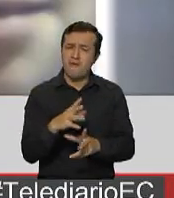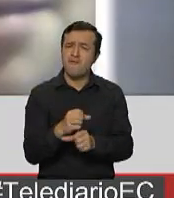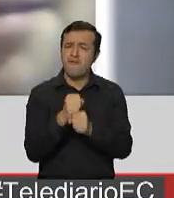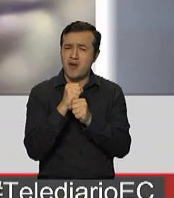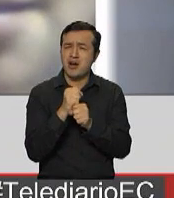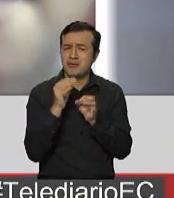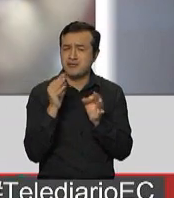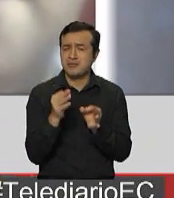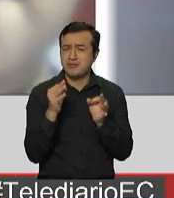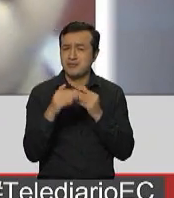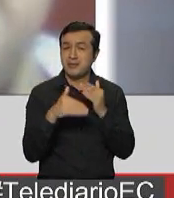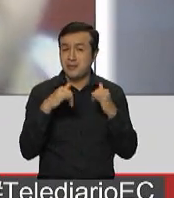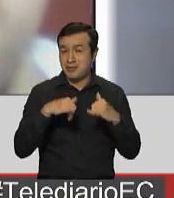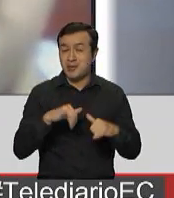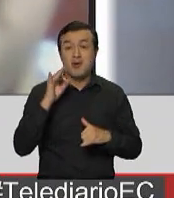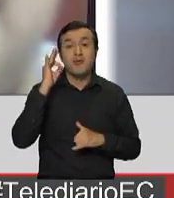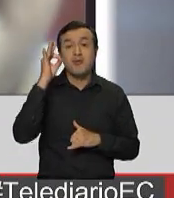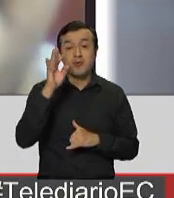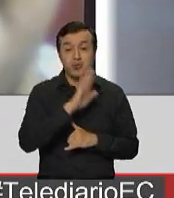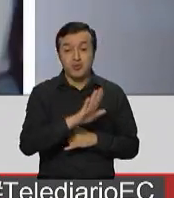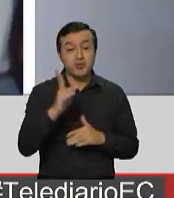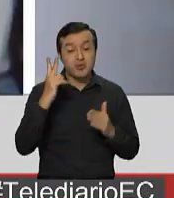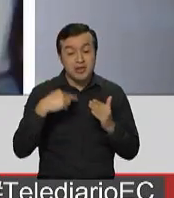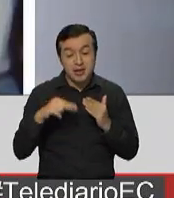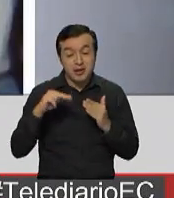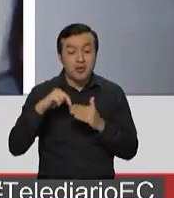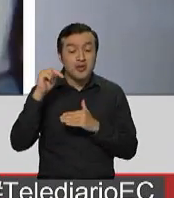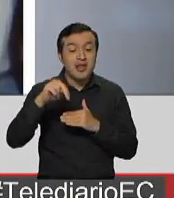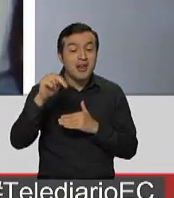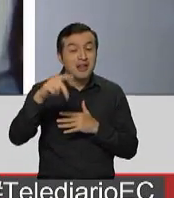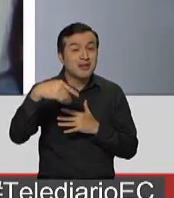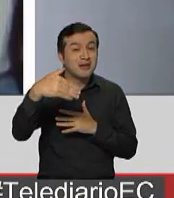y determinantes para las futuras generaciones. Le doy